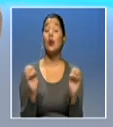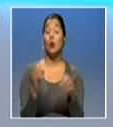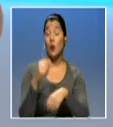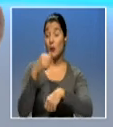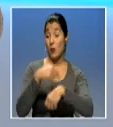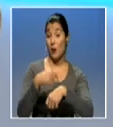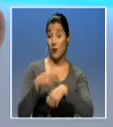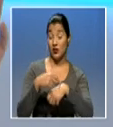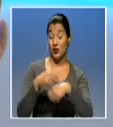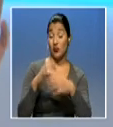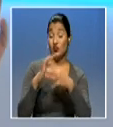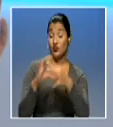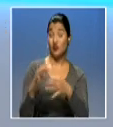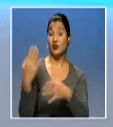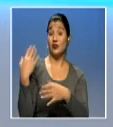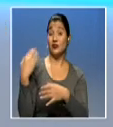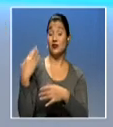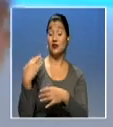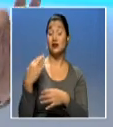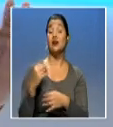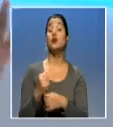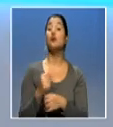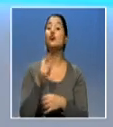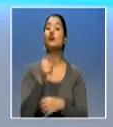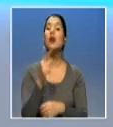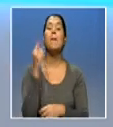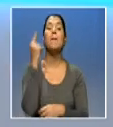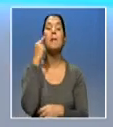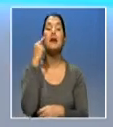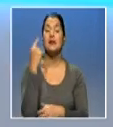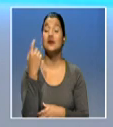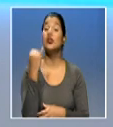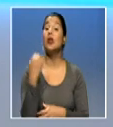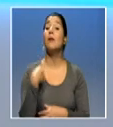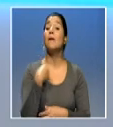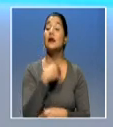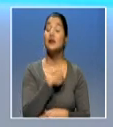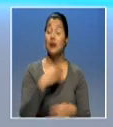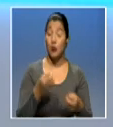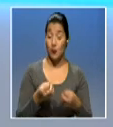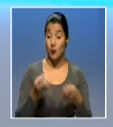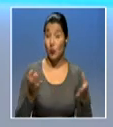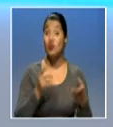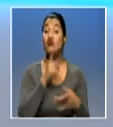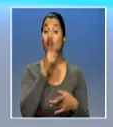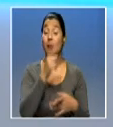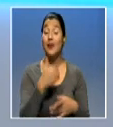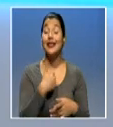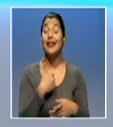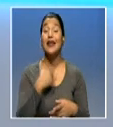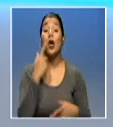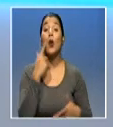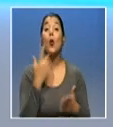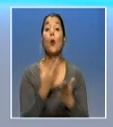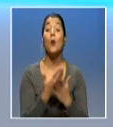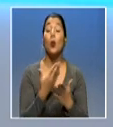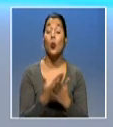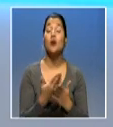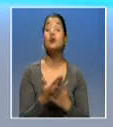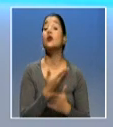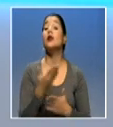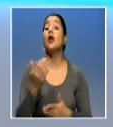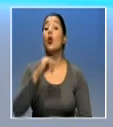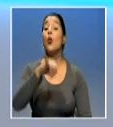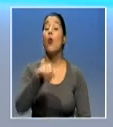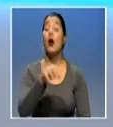hechos que le atribuye a mi defendido eso. ¿Usted piensa que si el Ministerio Público hubiera tenido la comprobación de que don Juan Carlos